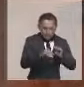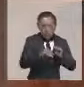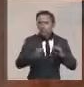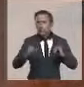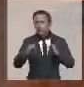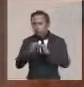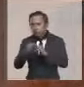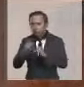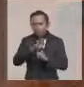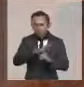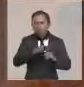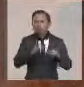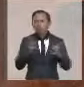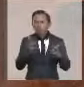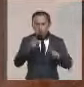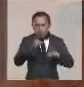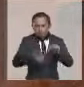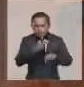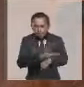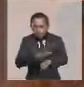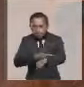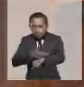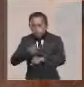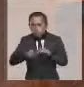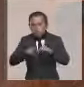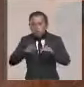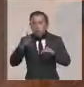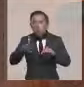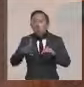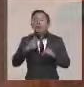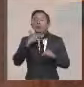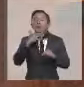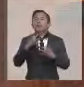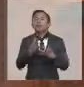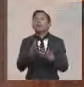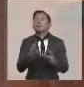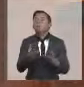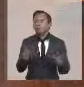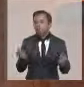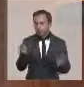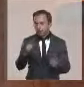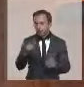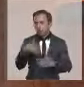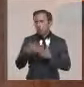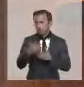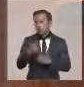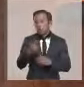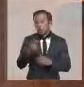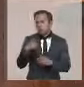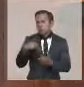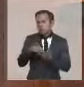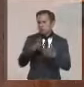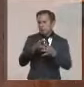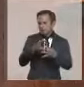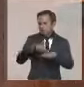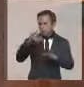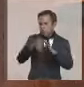que generar en nuestro país. Ya en mi intervención completa lo estaré diciendo, pero me preocupa que todo sea a